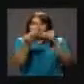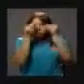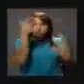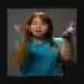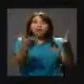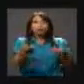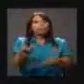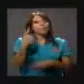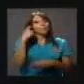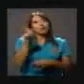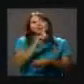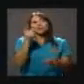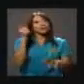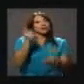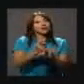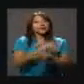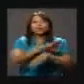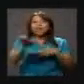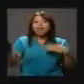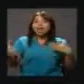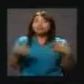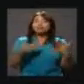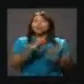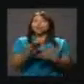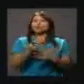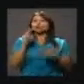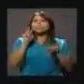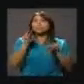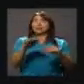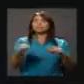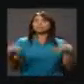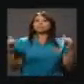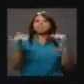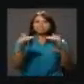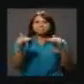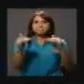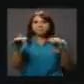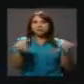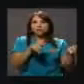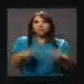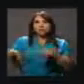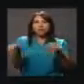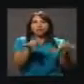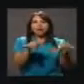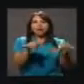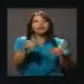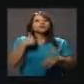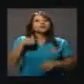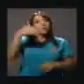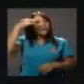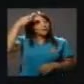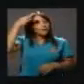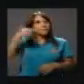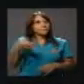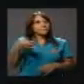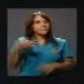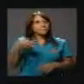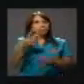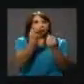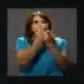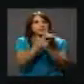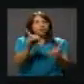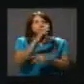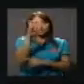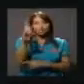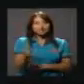todos nos pongan el mismo sábado por eso pienso que la democracia costarricense